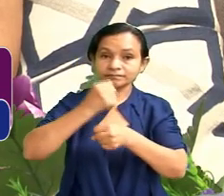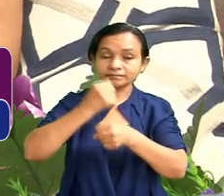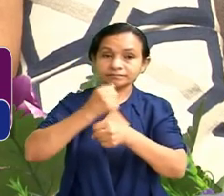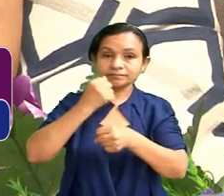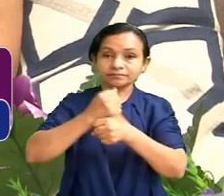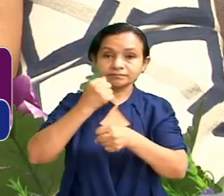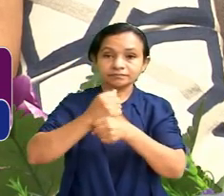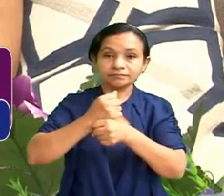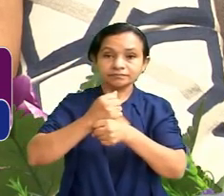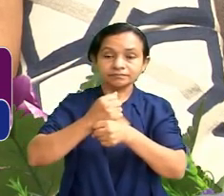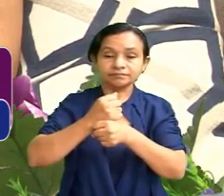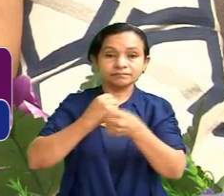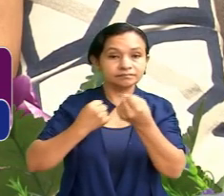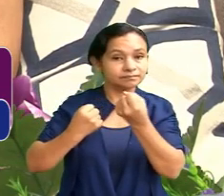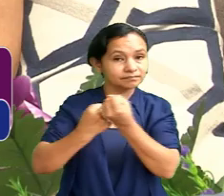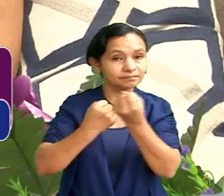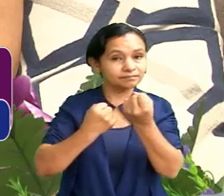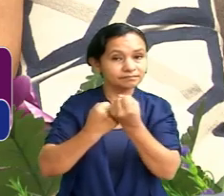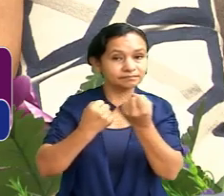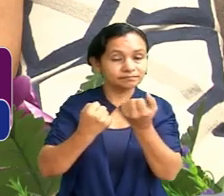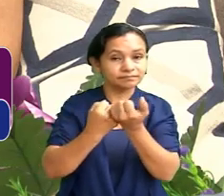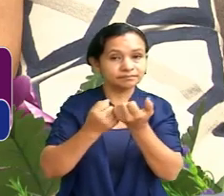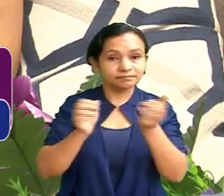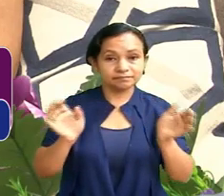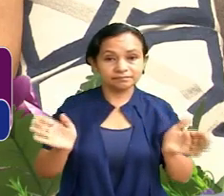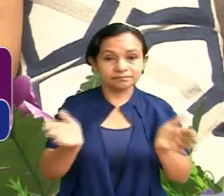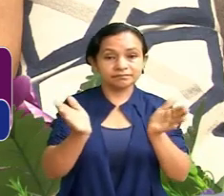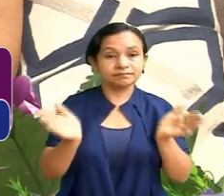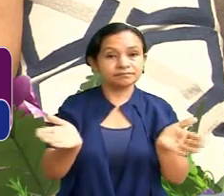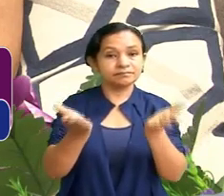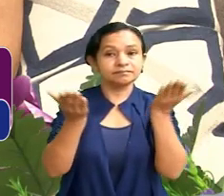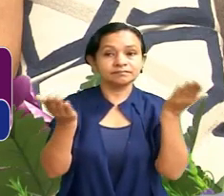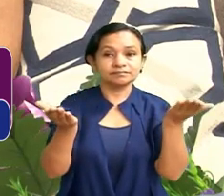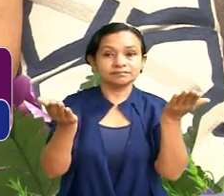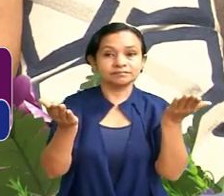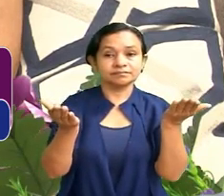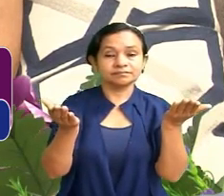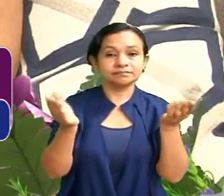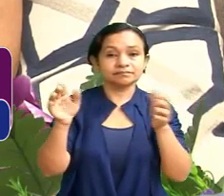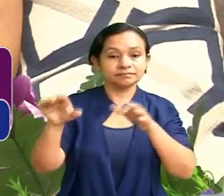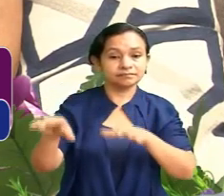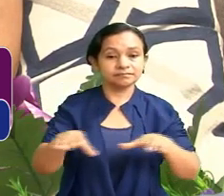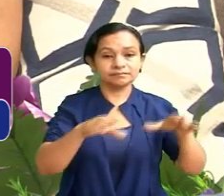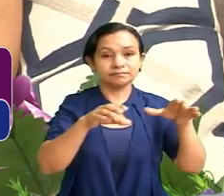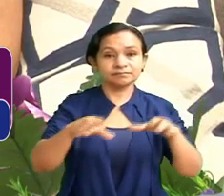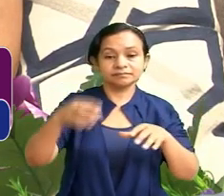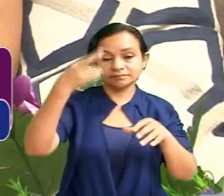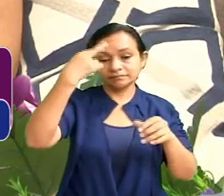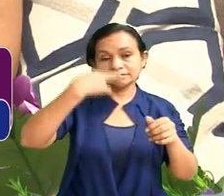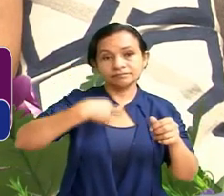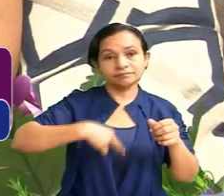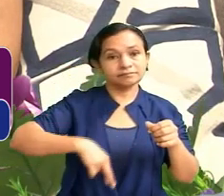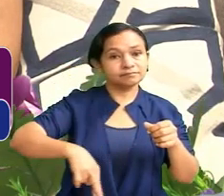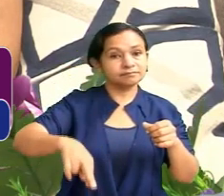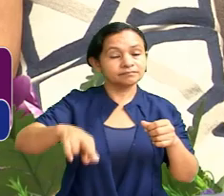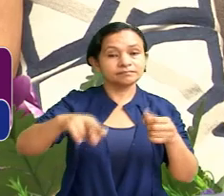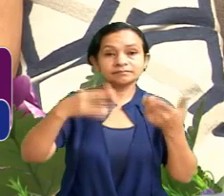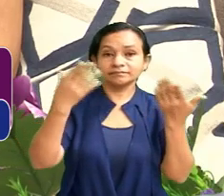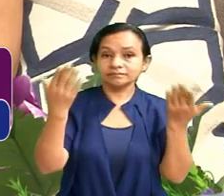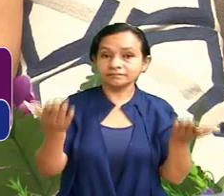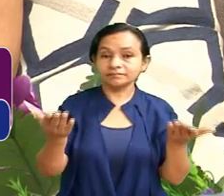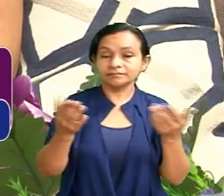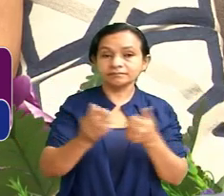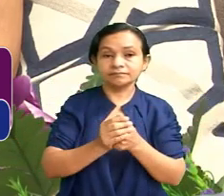lo que es el apoyo la promoción y la articulación de lo que son las festividades religiosas verdad por un lado